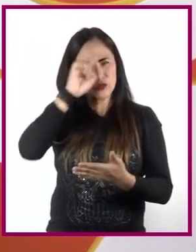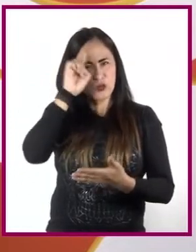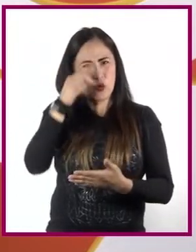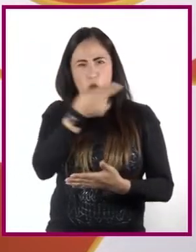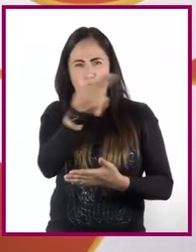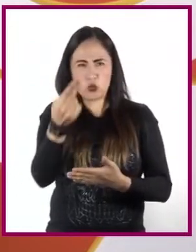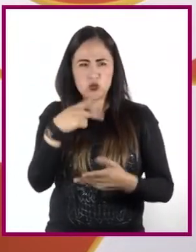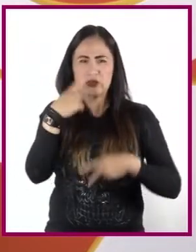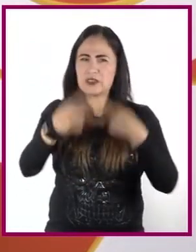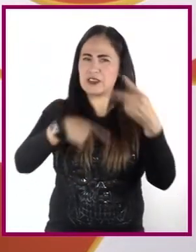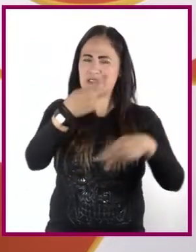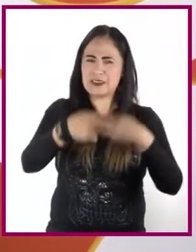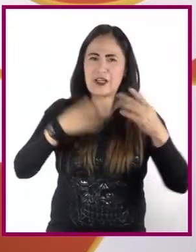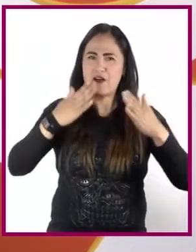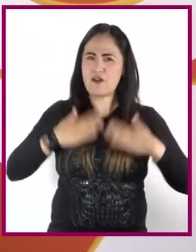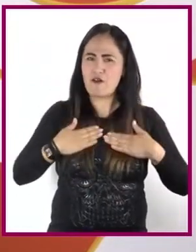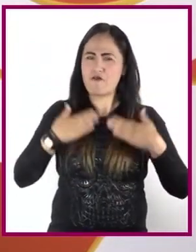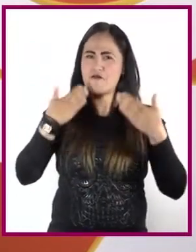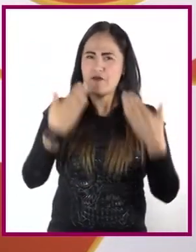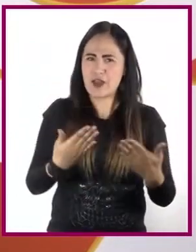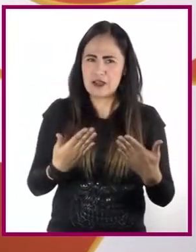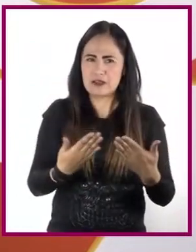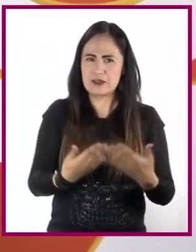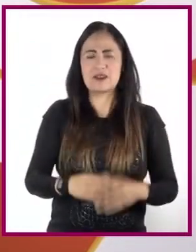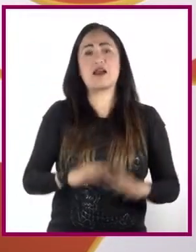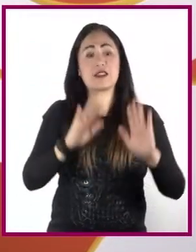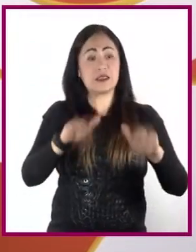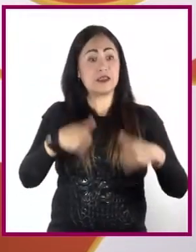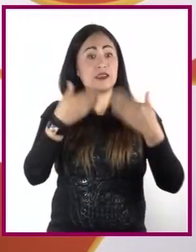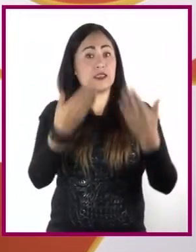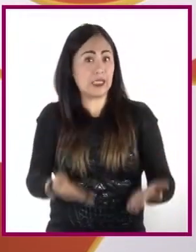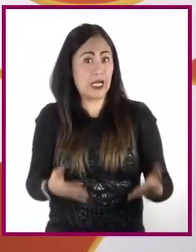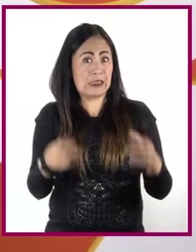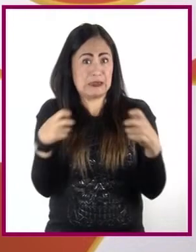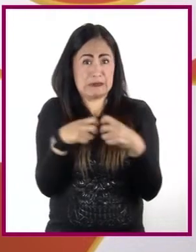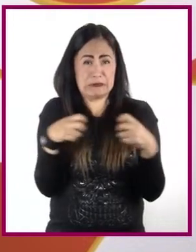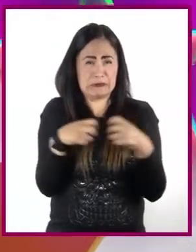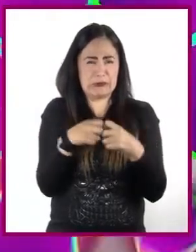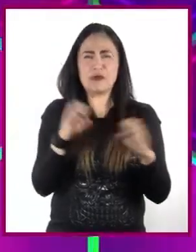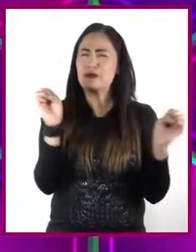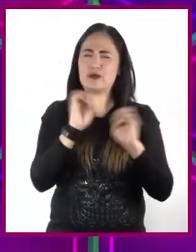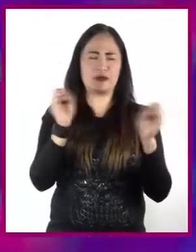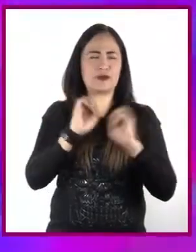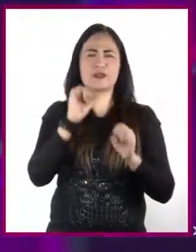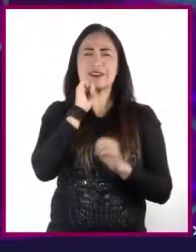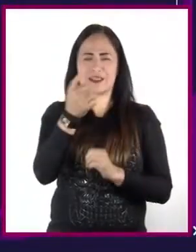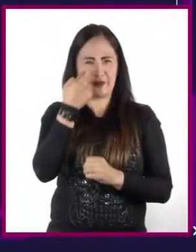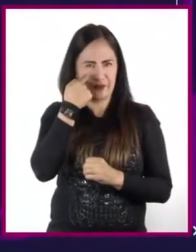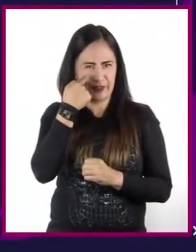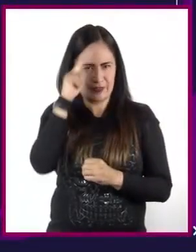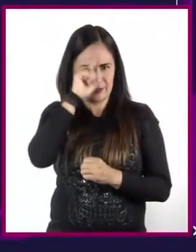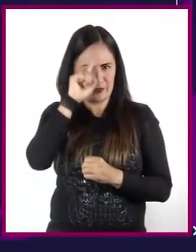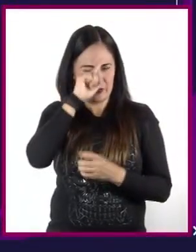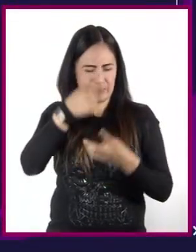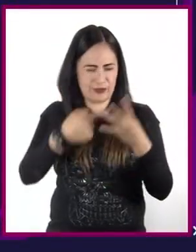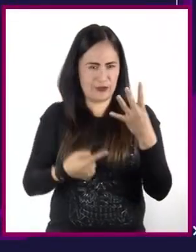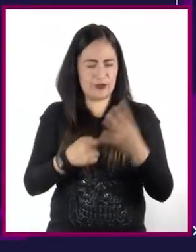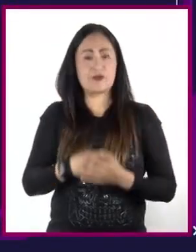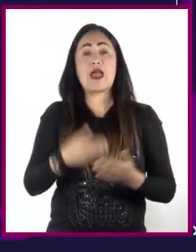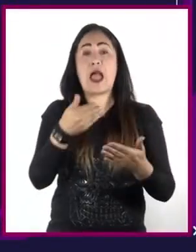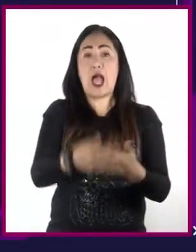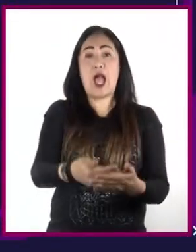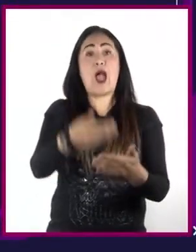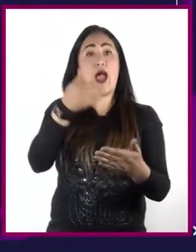sentir nervios al llegar al lugar de la aplicación de la prueba. Veamos. Previamente y